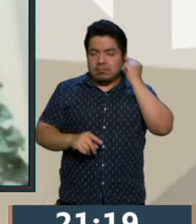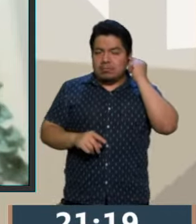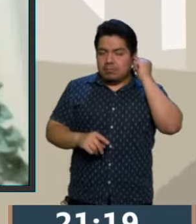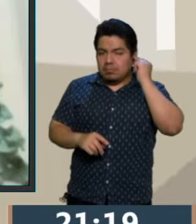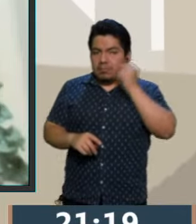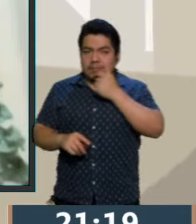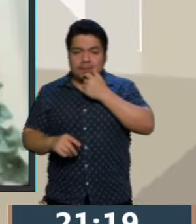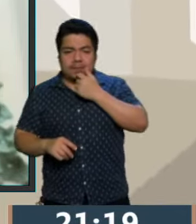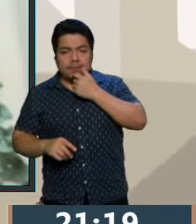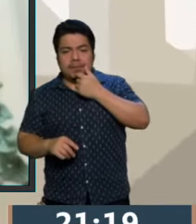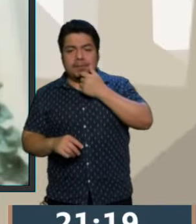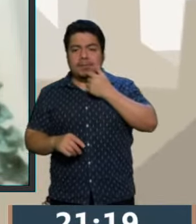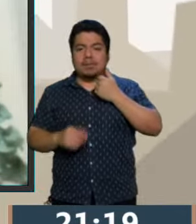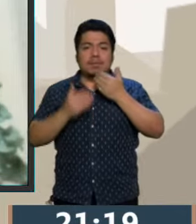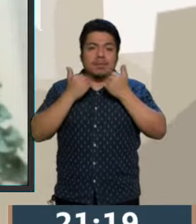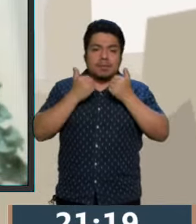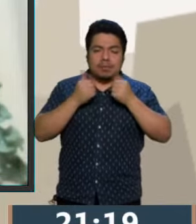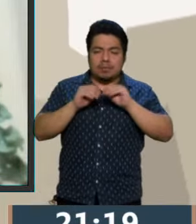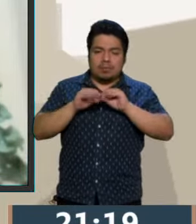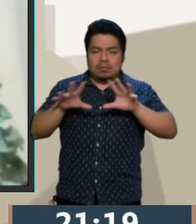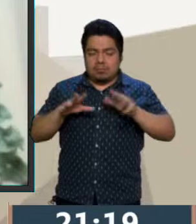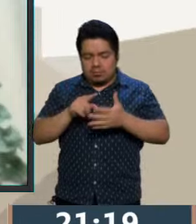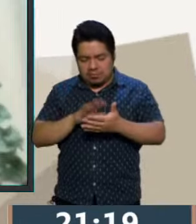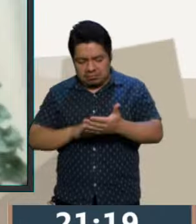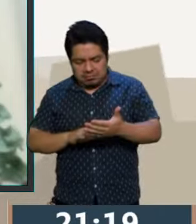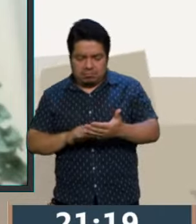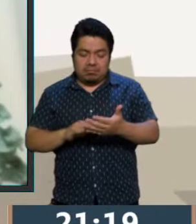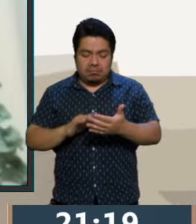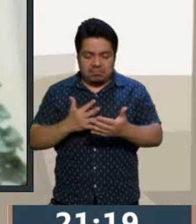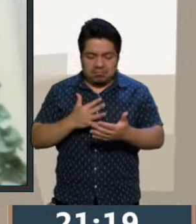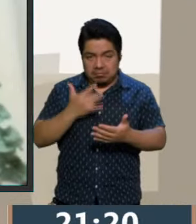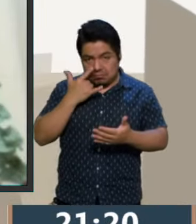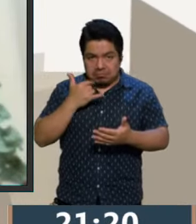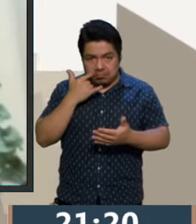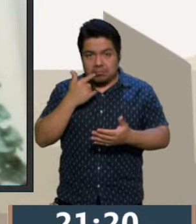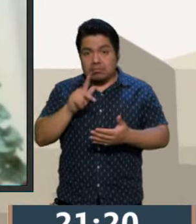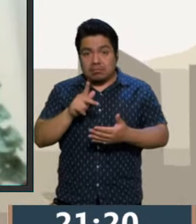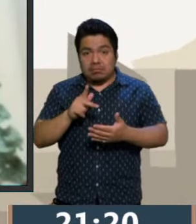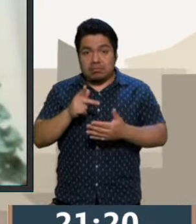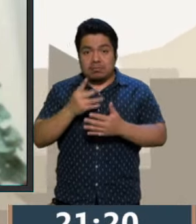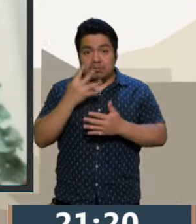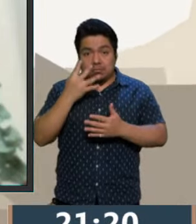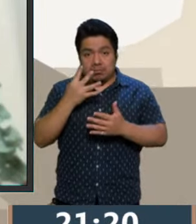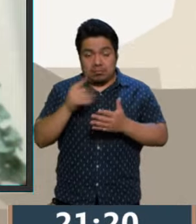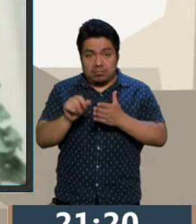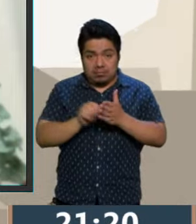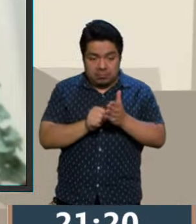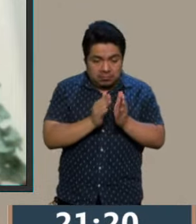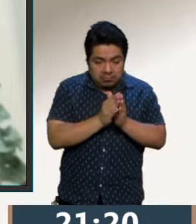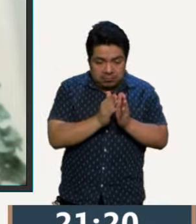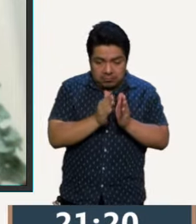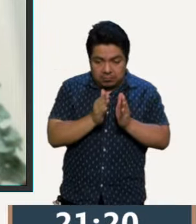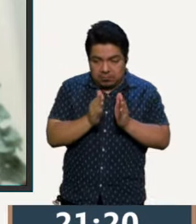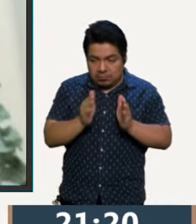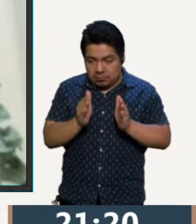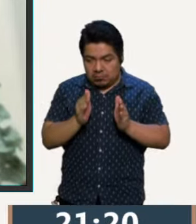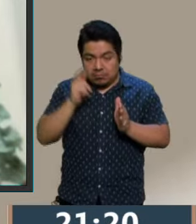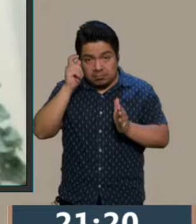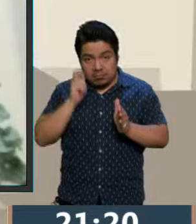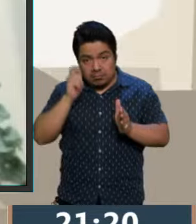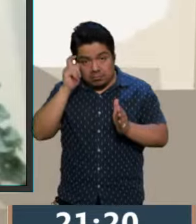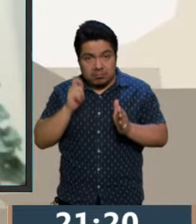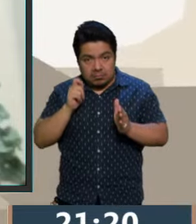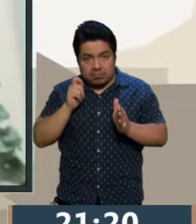esos datos no quedan muy claros en el expediente, pero lo que sí queda claro es que por 4 meses se pagó una pensión